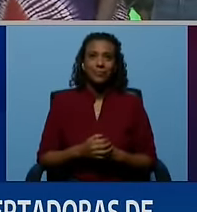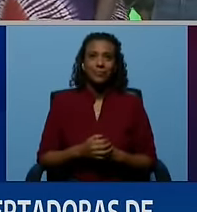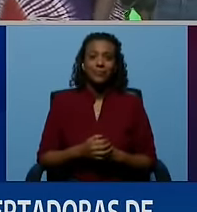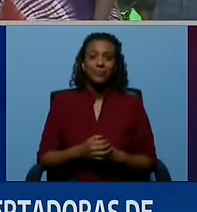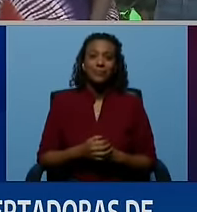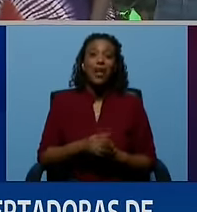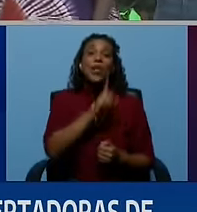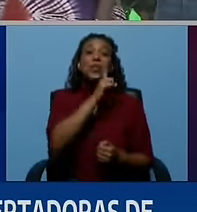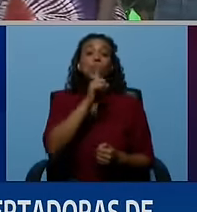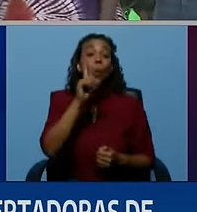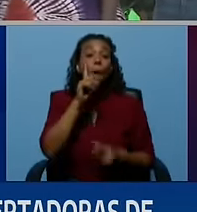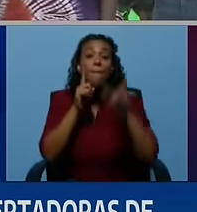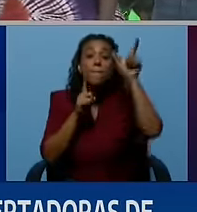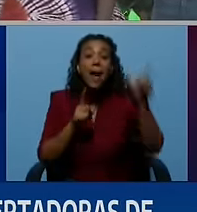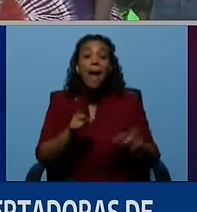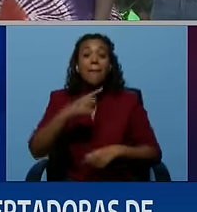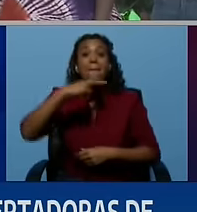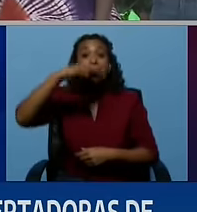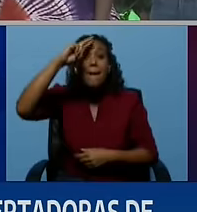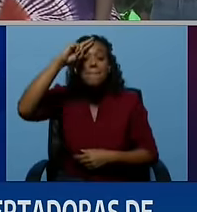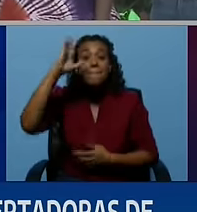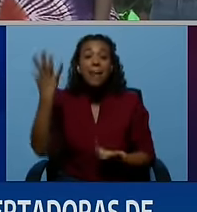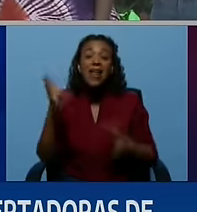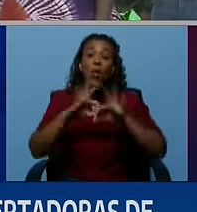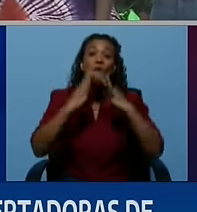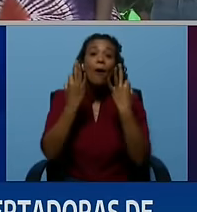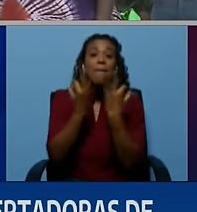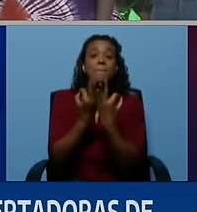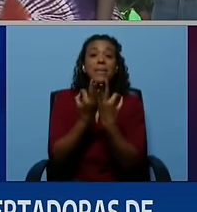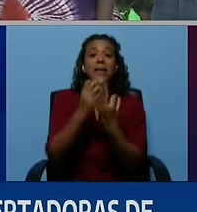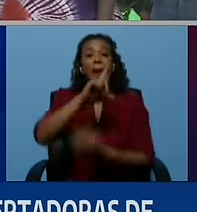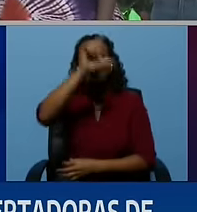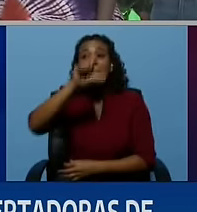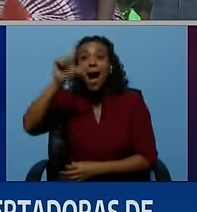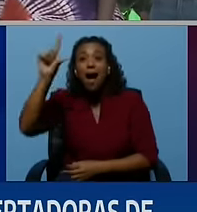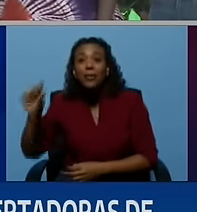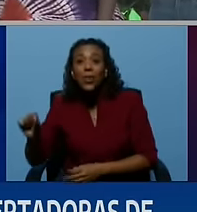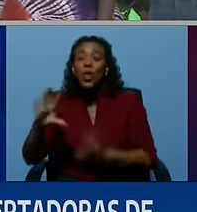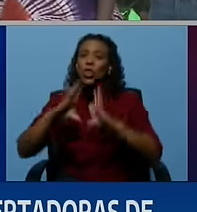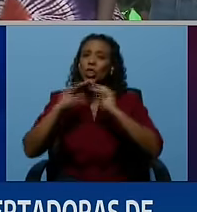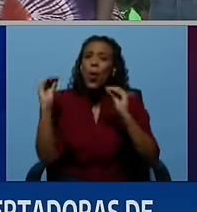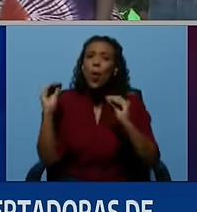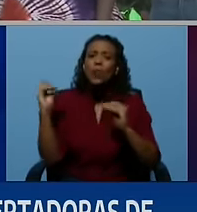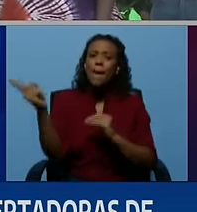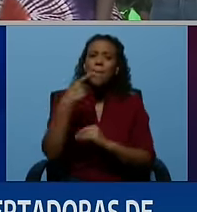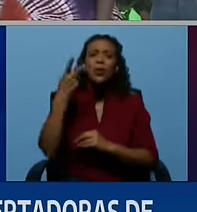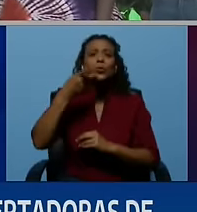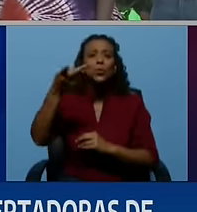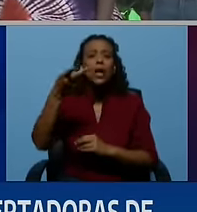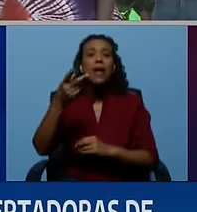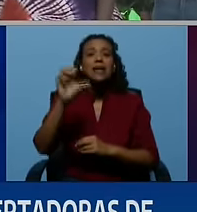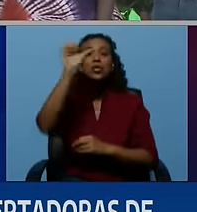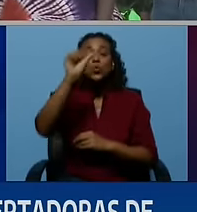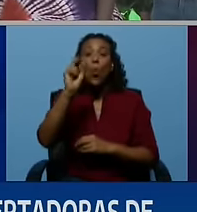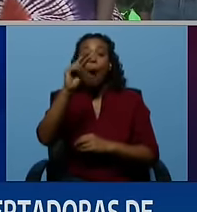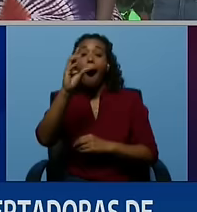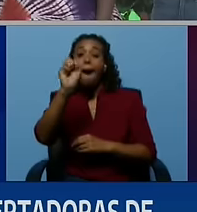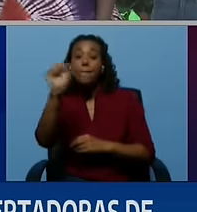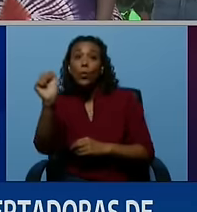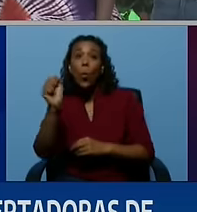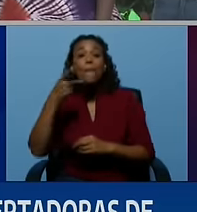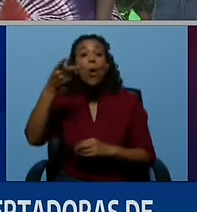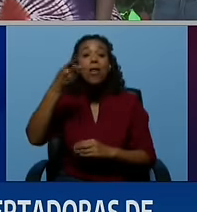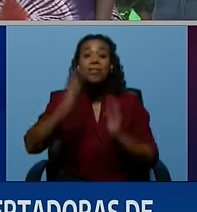En nombre de toda la familia Gengob y en nombre de todo el partido Swapo que está hoy con